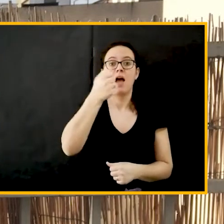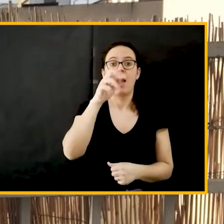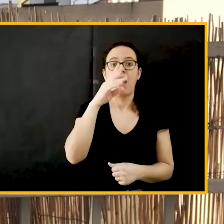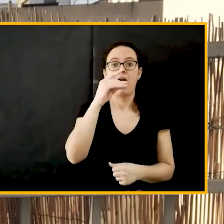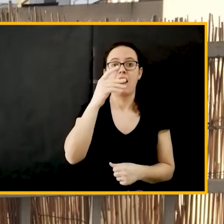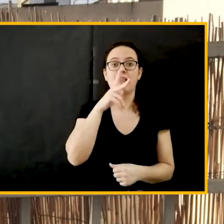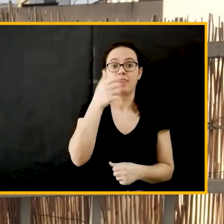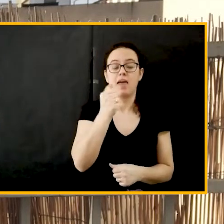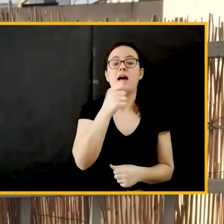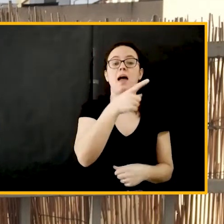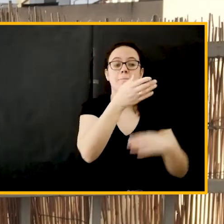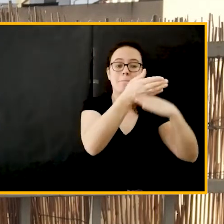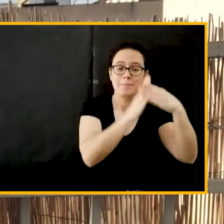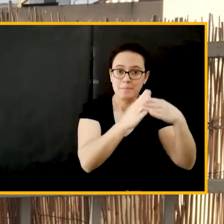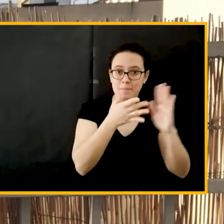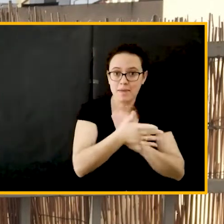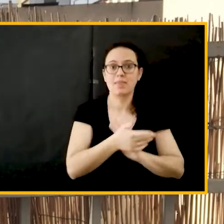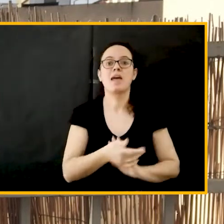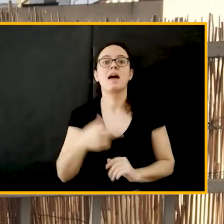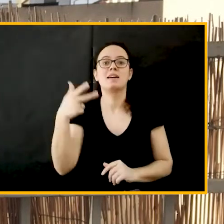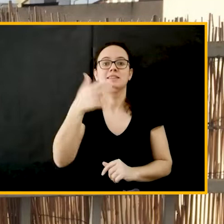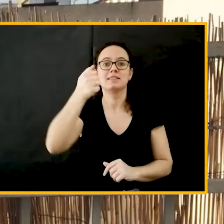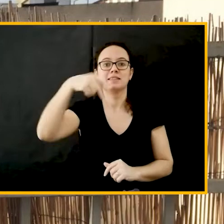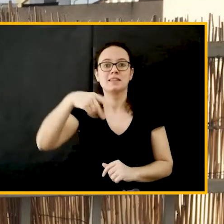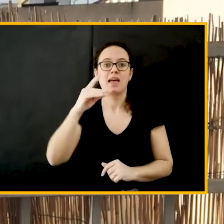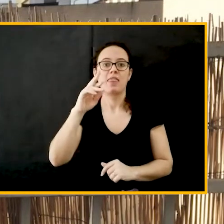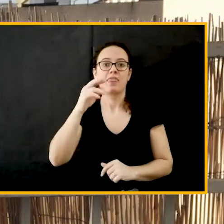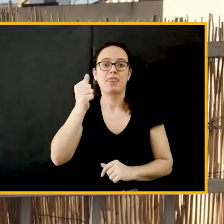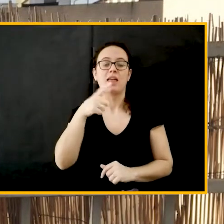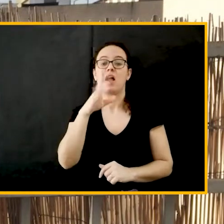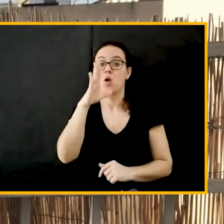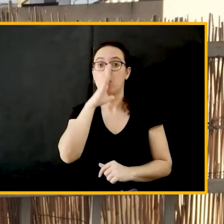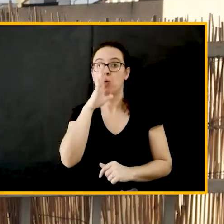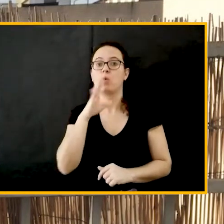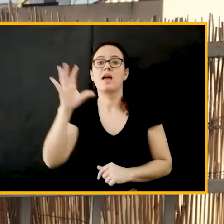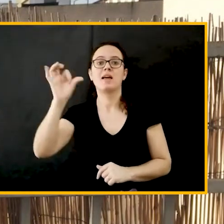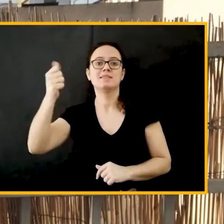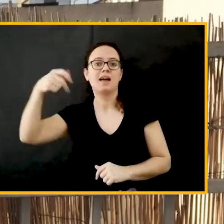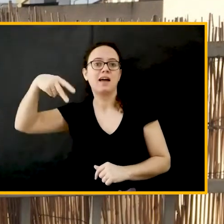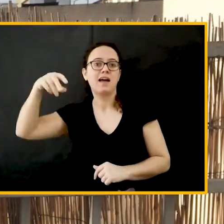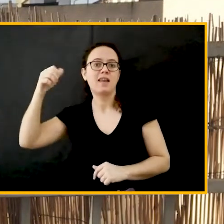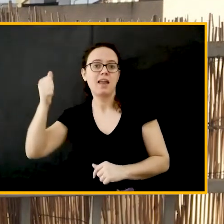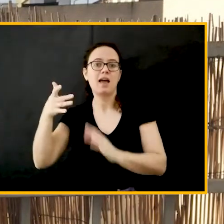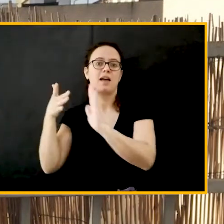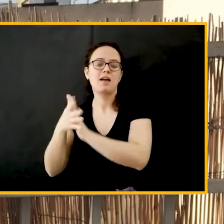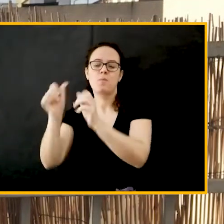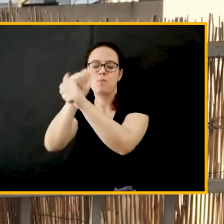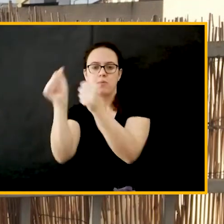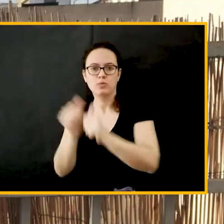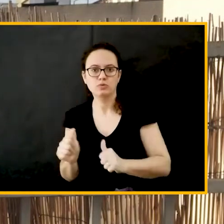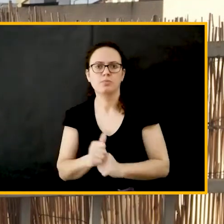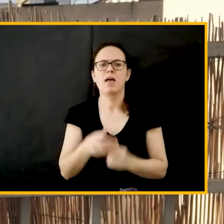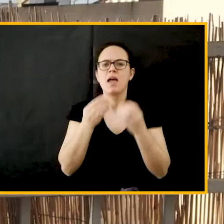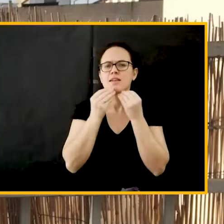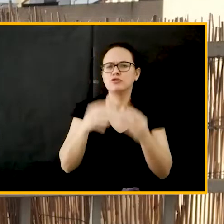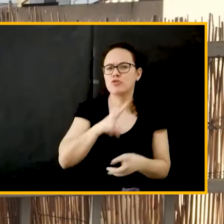luna, asana postura. Entre todas las historias de India se cuenta una entre Ganesha y la luna. Y